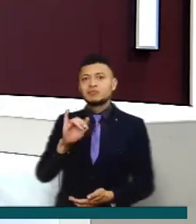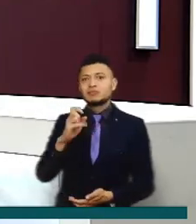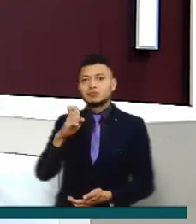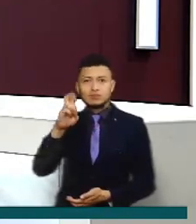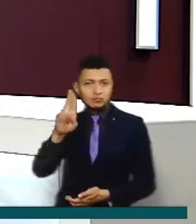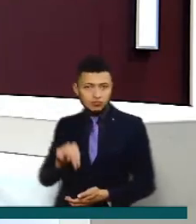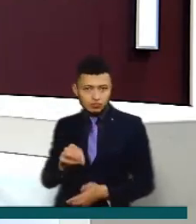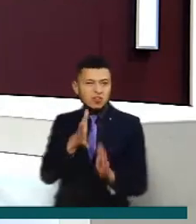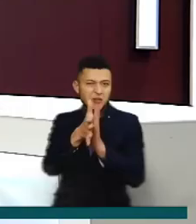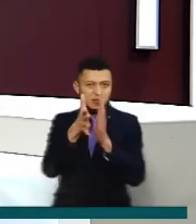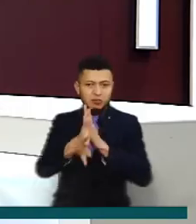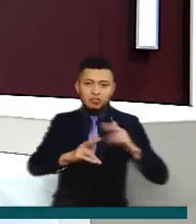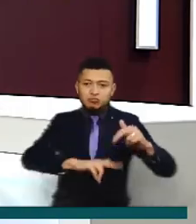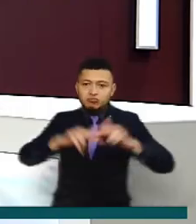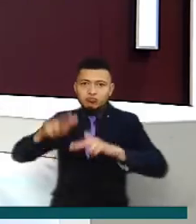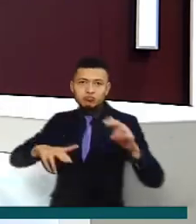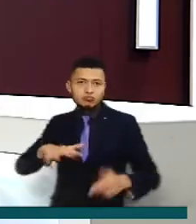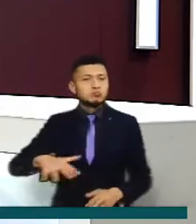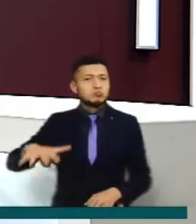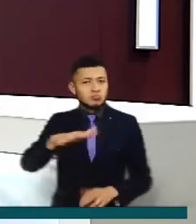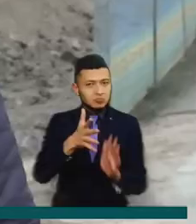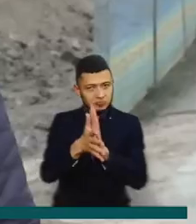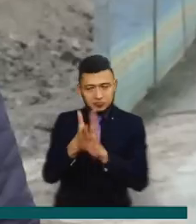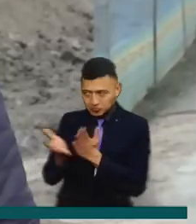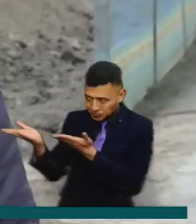tiene más detalles desde la obra. Edixon, adelante.